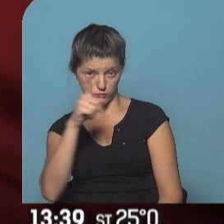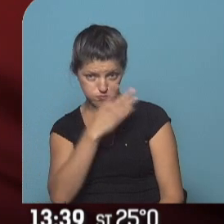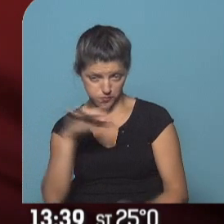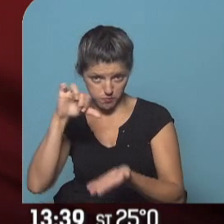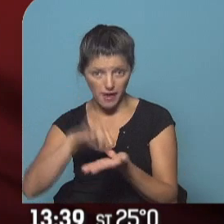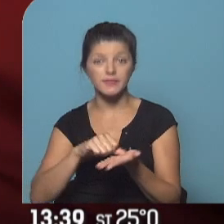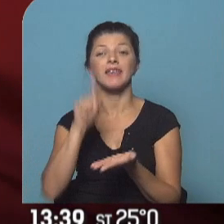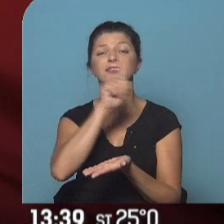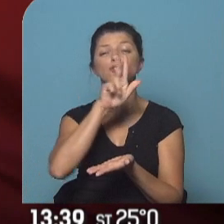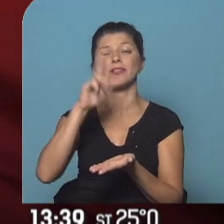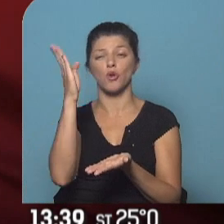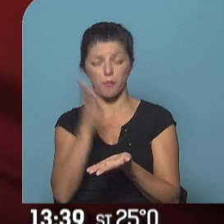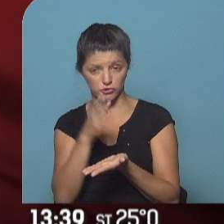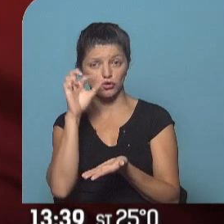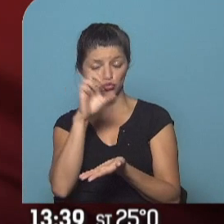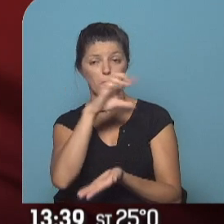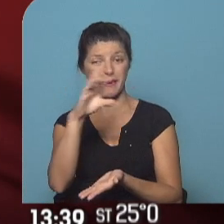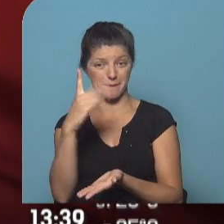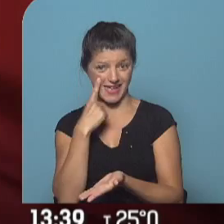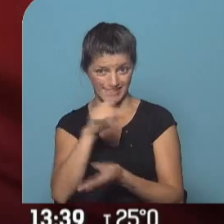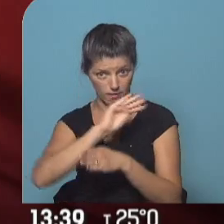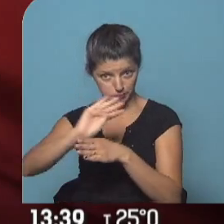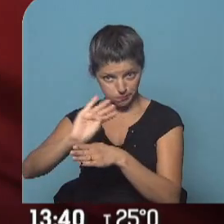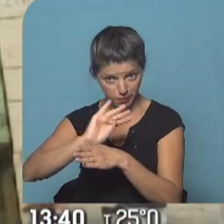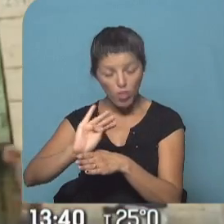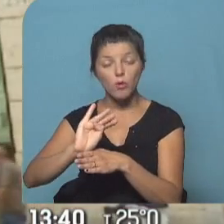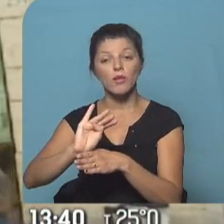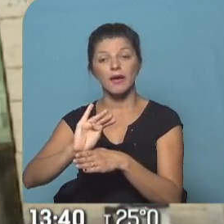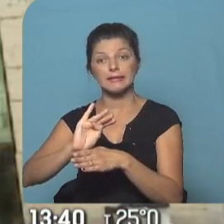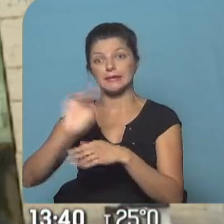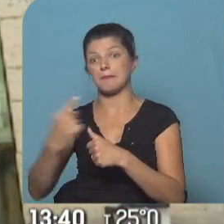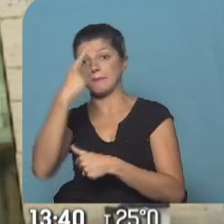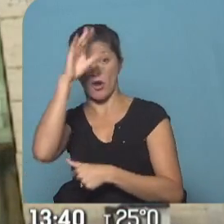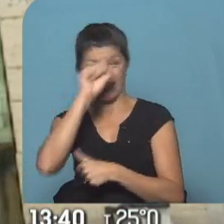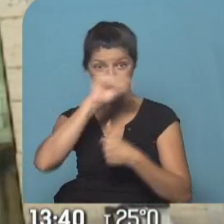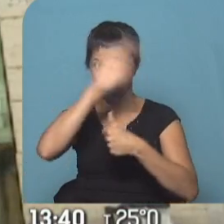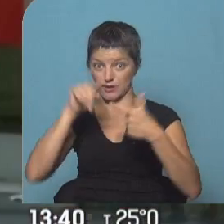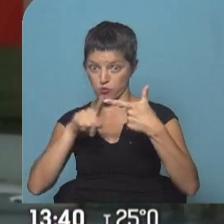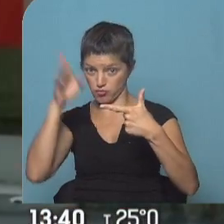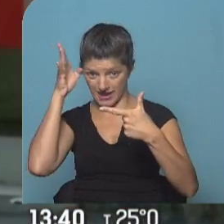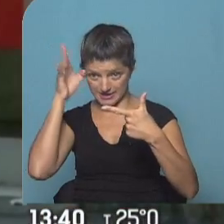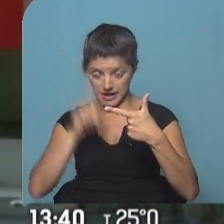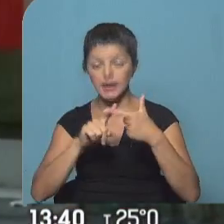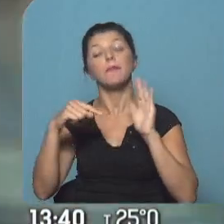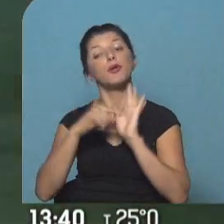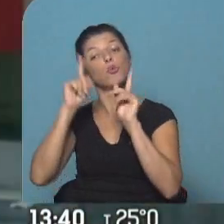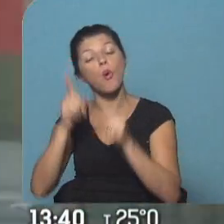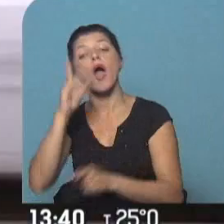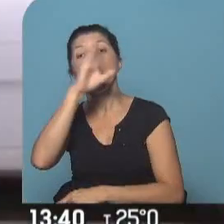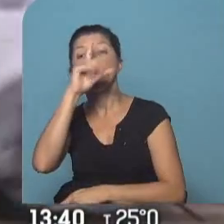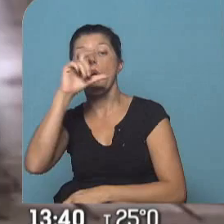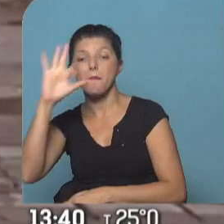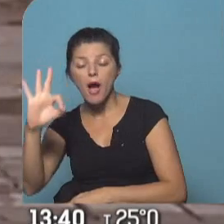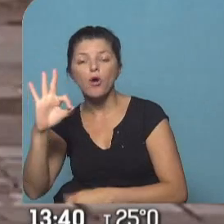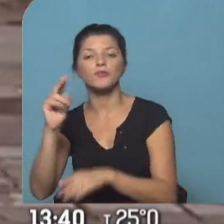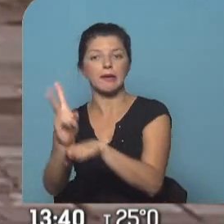al 132% del PBI, la segunda en el continente después de Grecia, en este periodo los bancos lograron eludir la bancarrota a pesar de